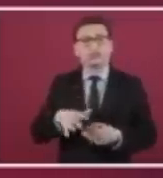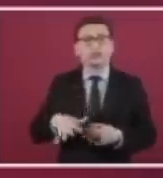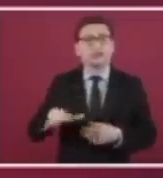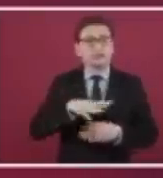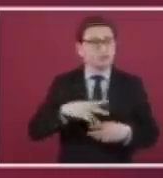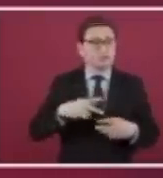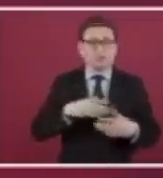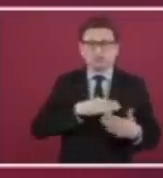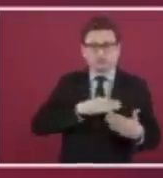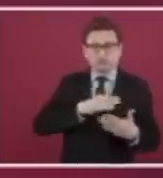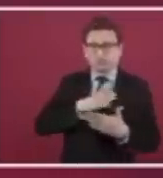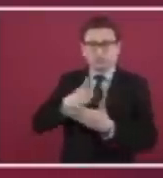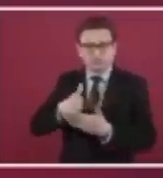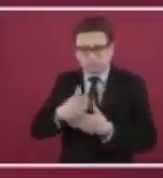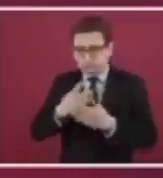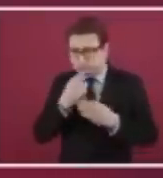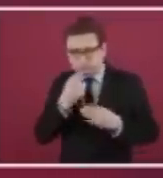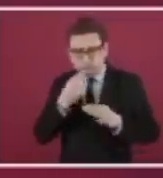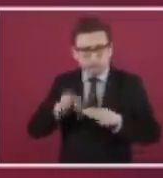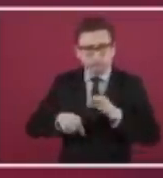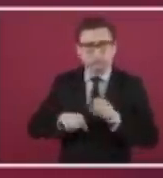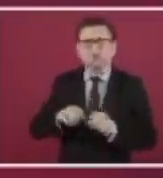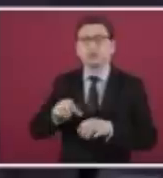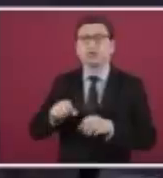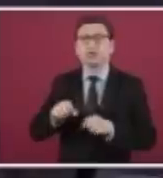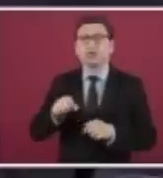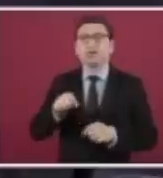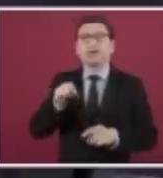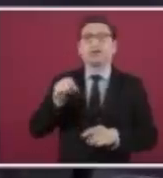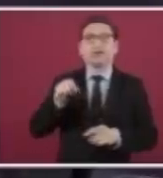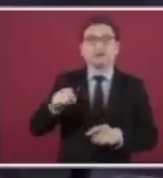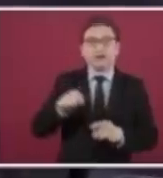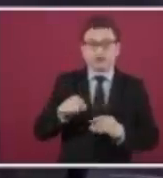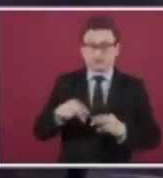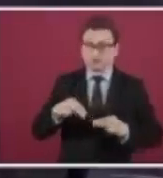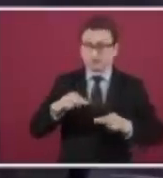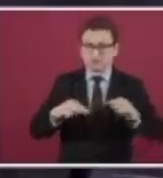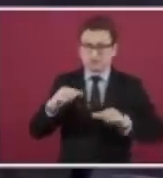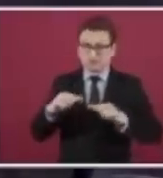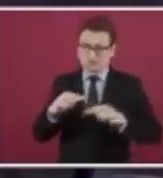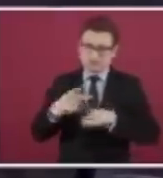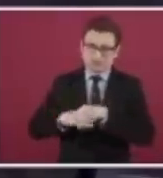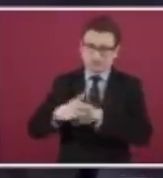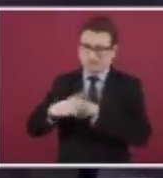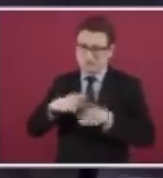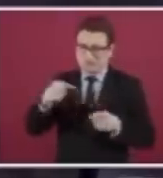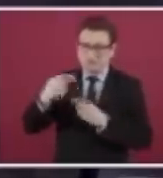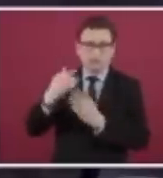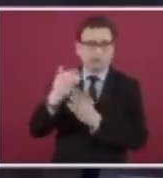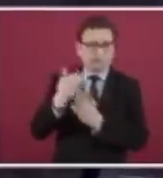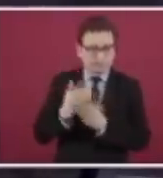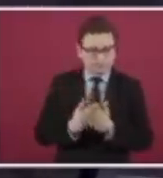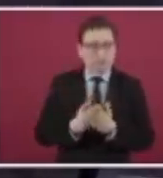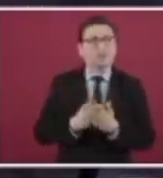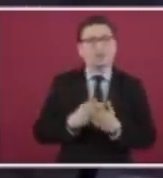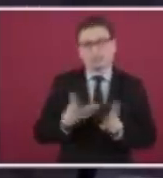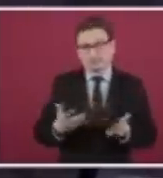operativo, se logró una disminución considerable con estos operativos, pero